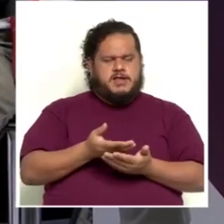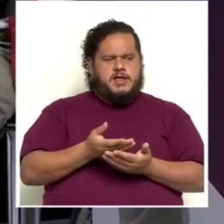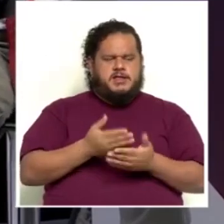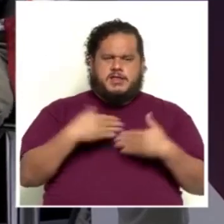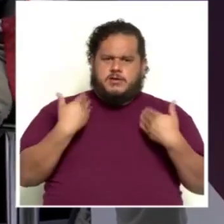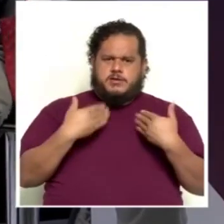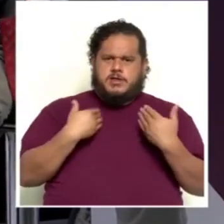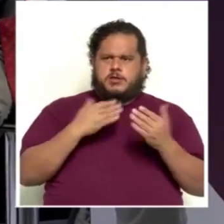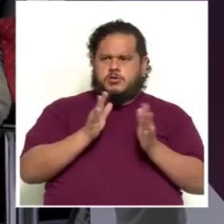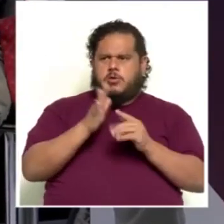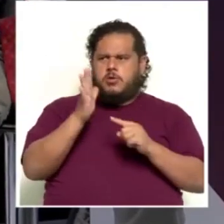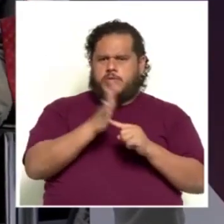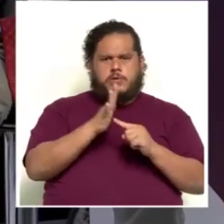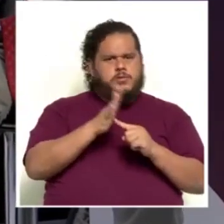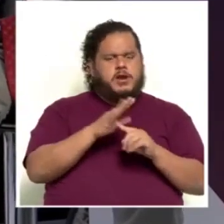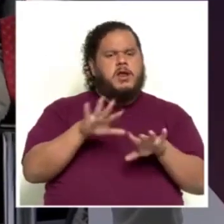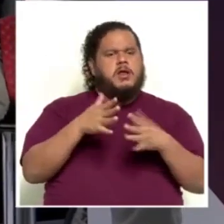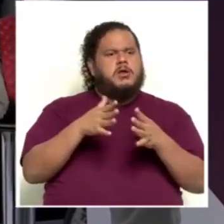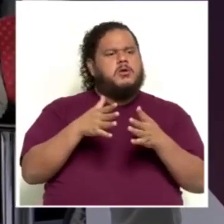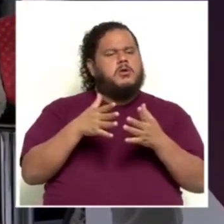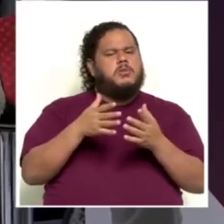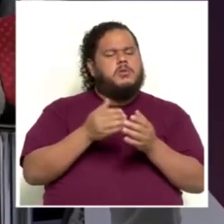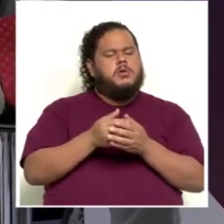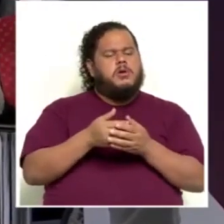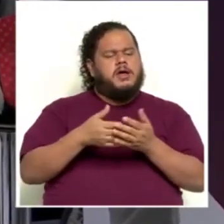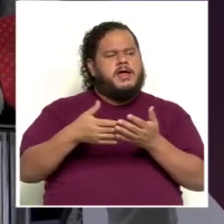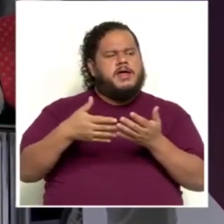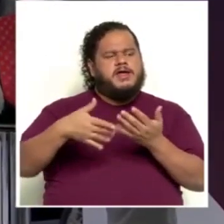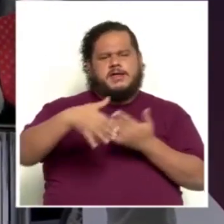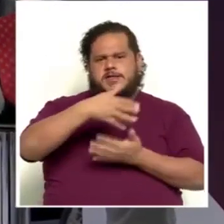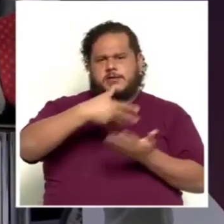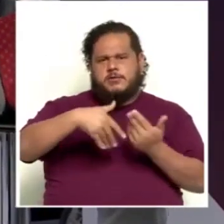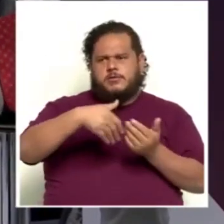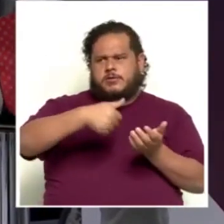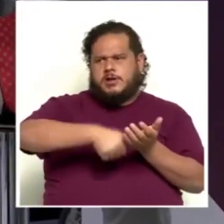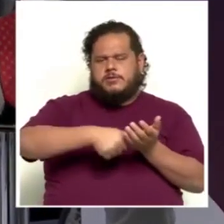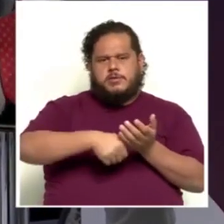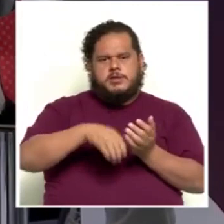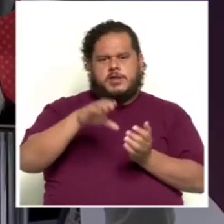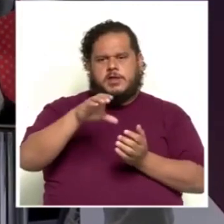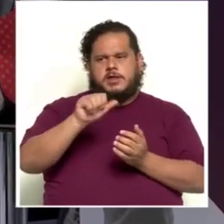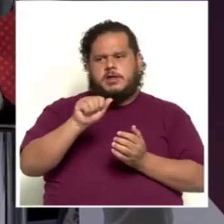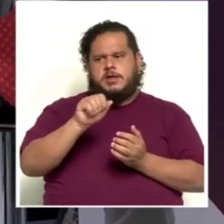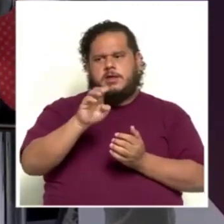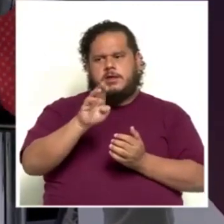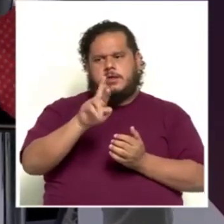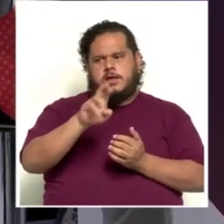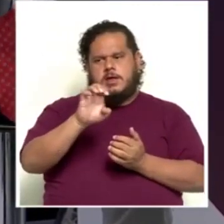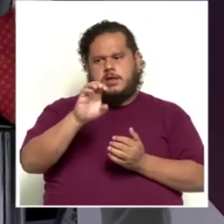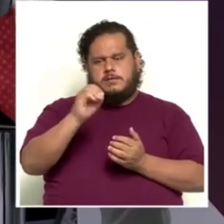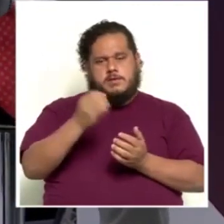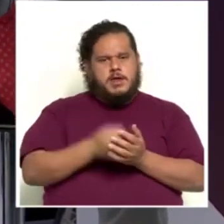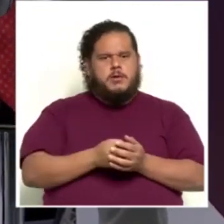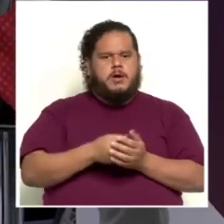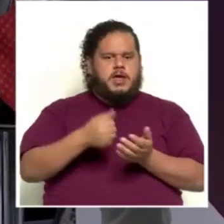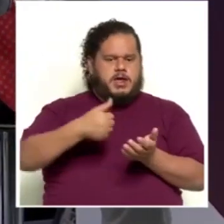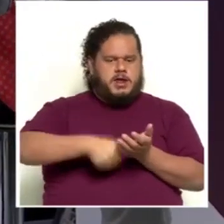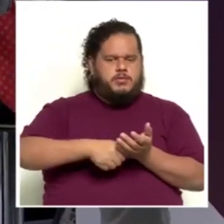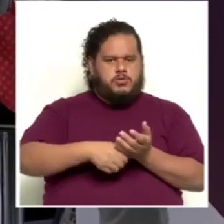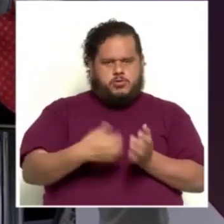popular? ¿Cómo se conjugó el voto cabreo, dirían los españoles, el voto